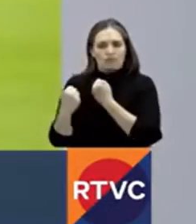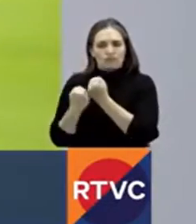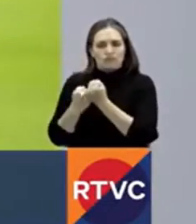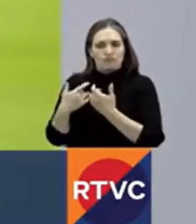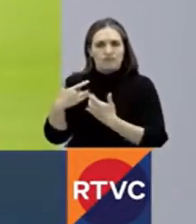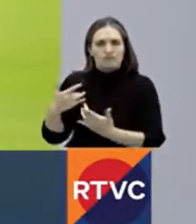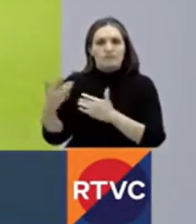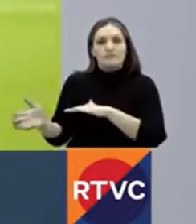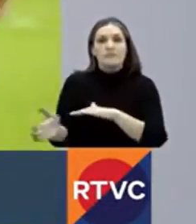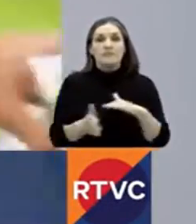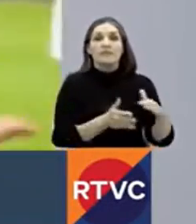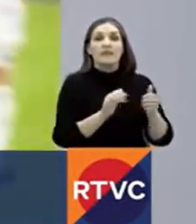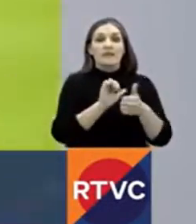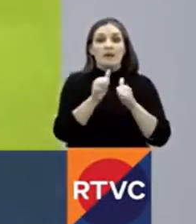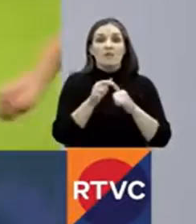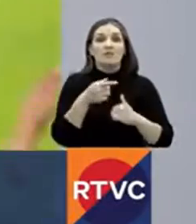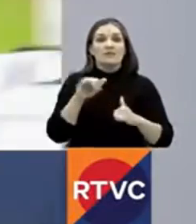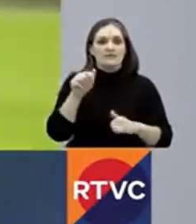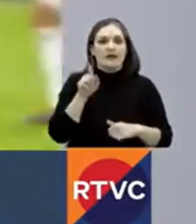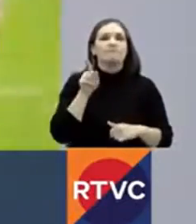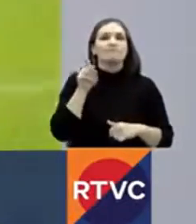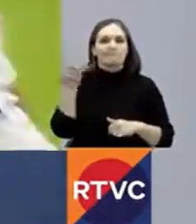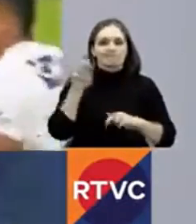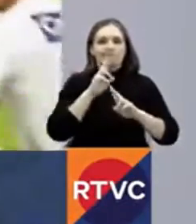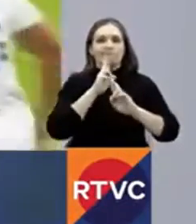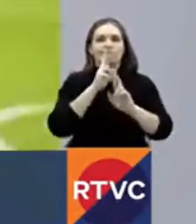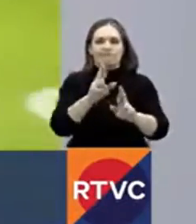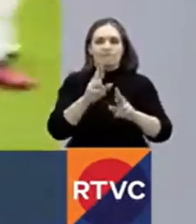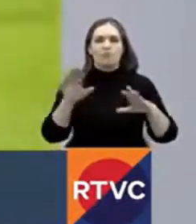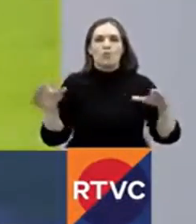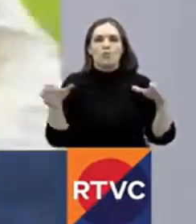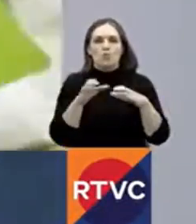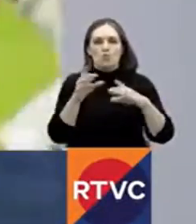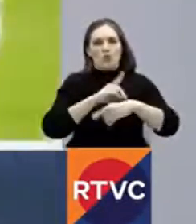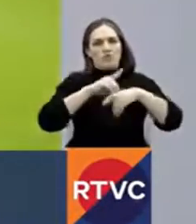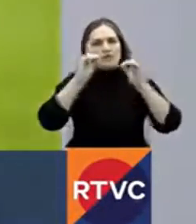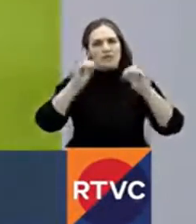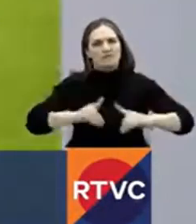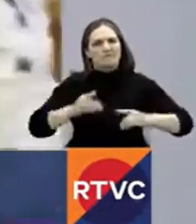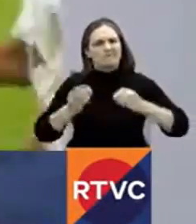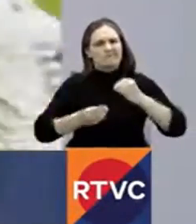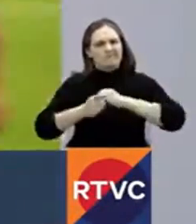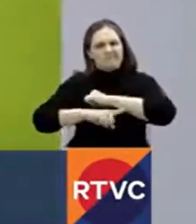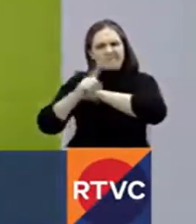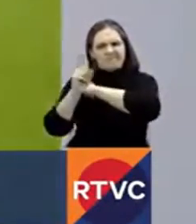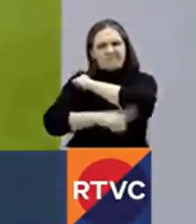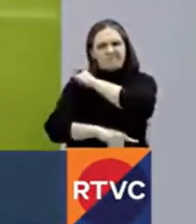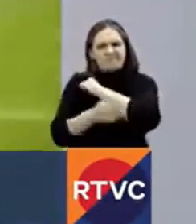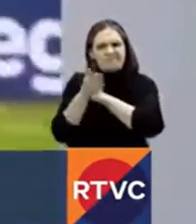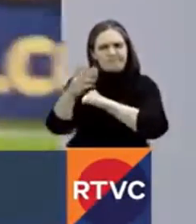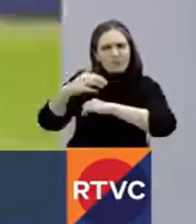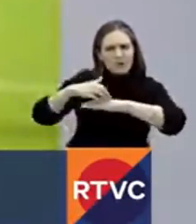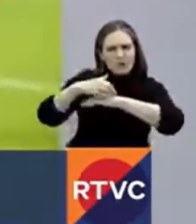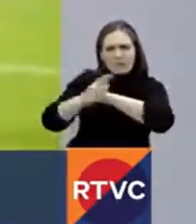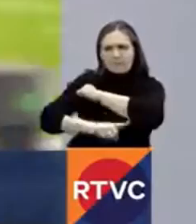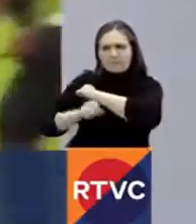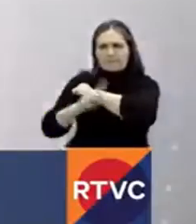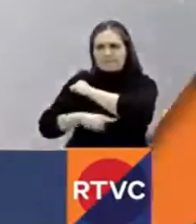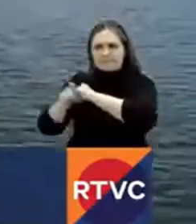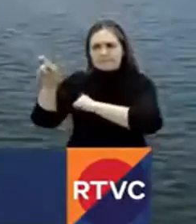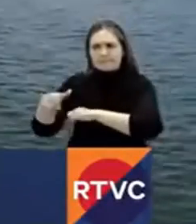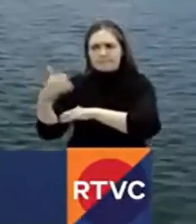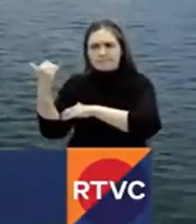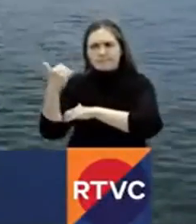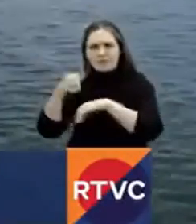DIMAYOR se pronunció por la agresión a Daniel Cataño en Ibagué. Ya les contamos cuál es la sanción para Deportes Tolima y para el jugador de